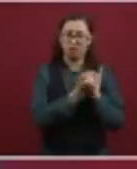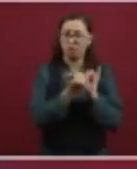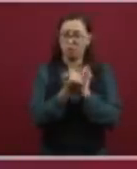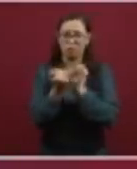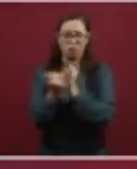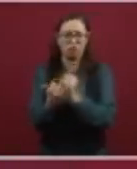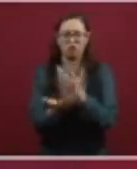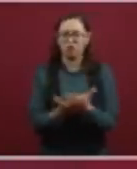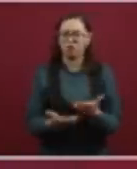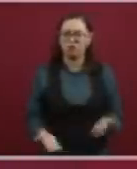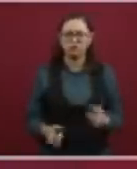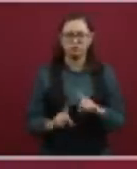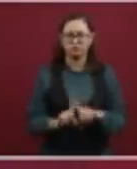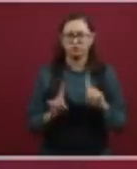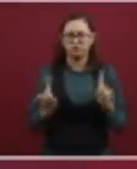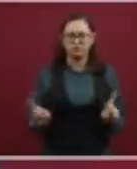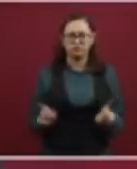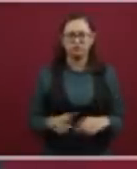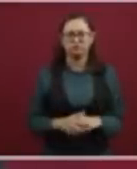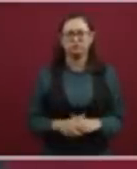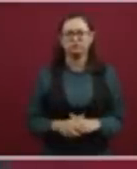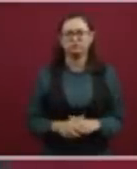no es lo mismo.